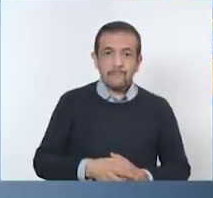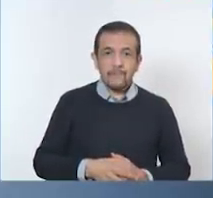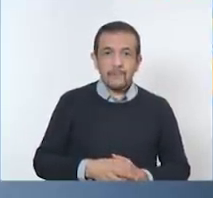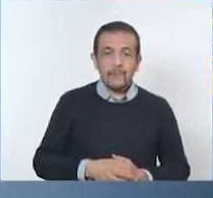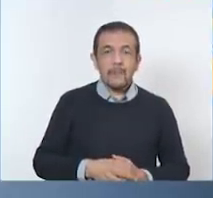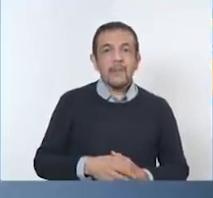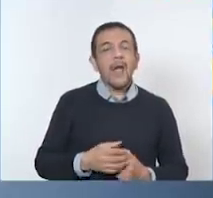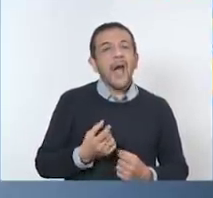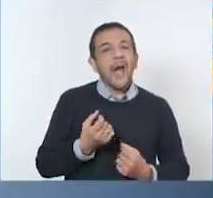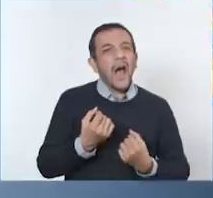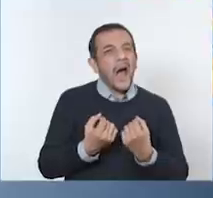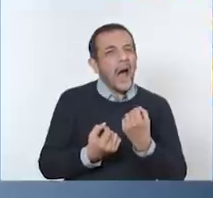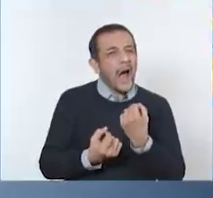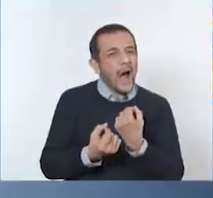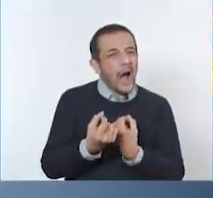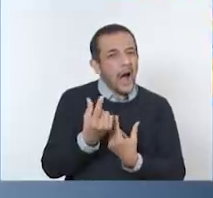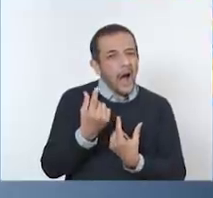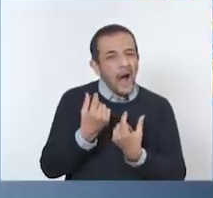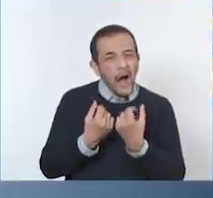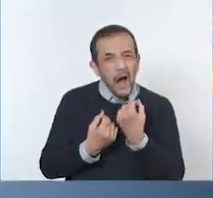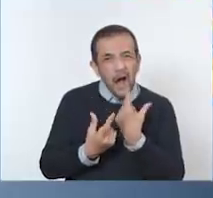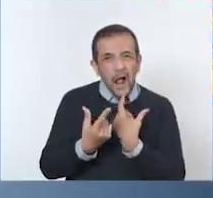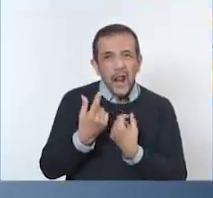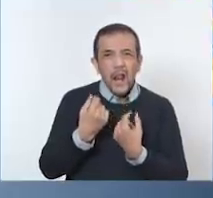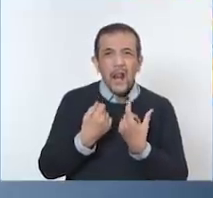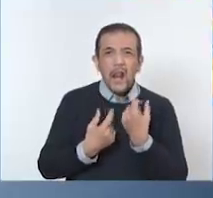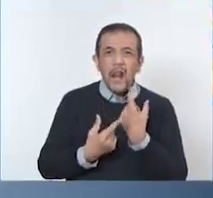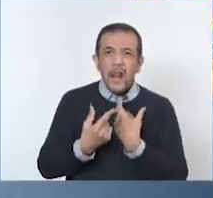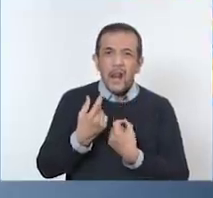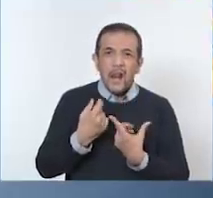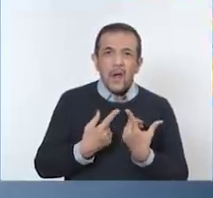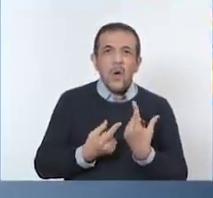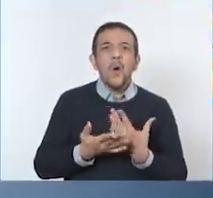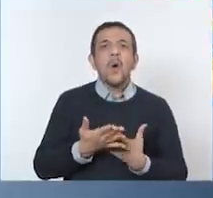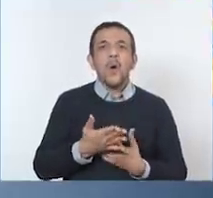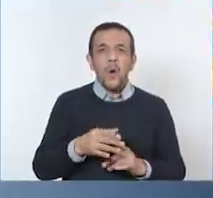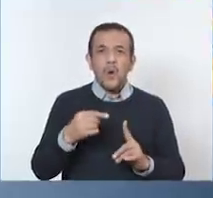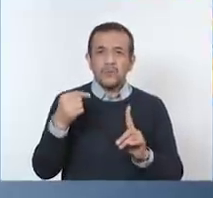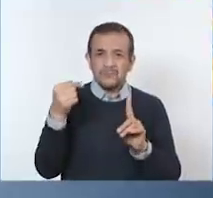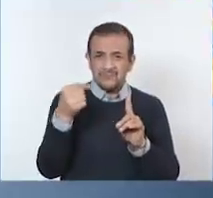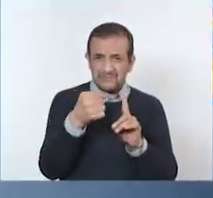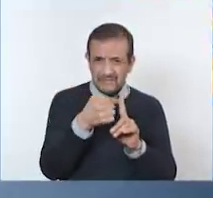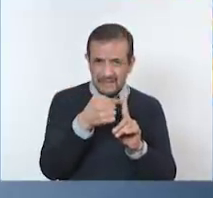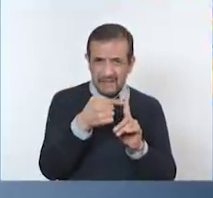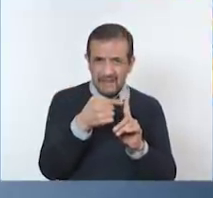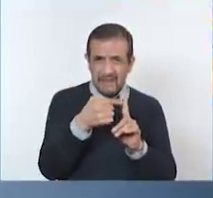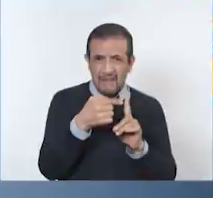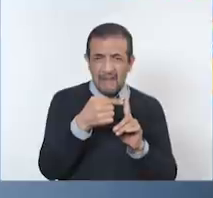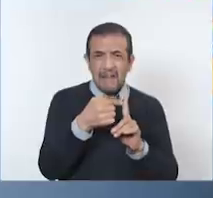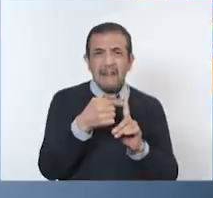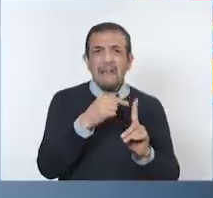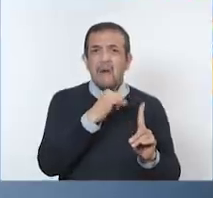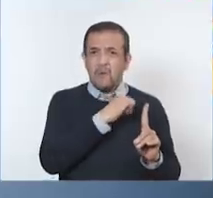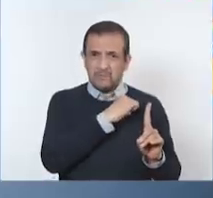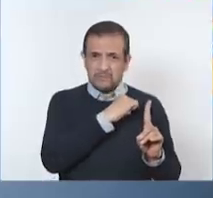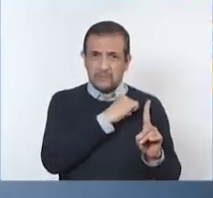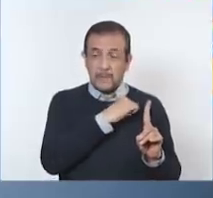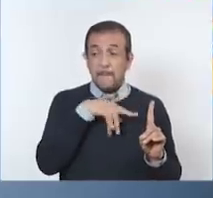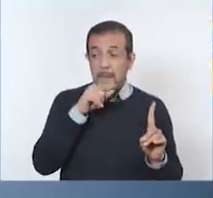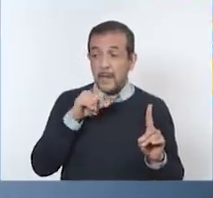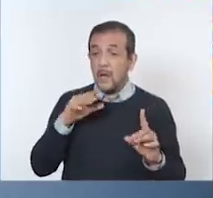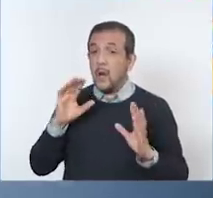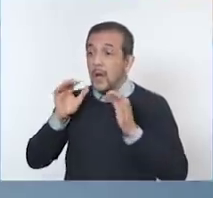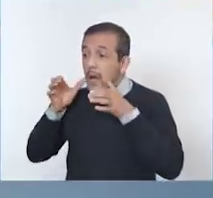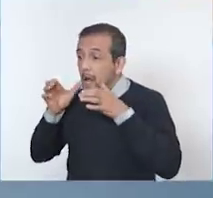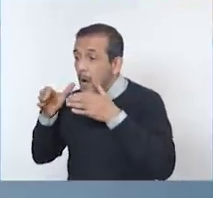Algo detuvo al tecolote para compartir y su acción fue egoísta. Sin embargo, la